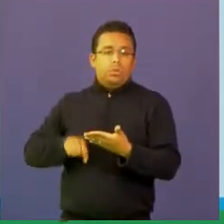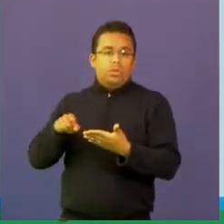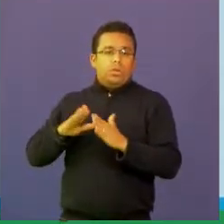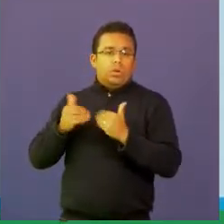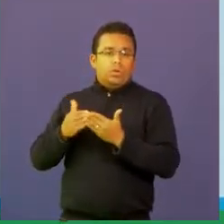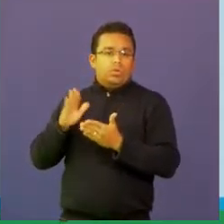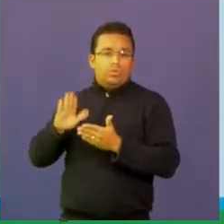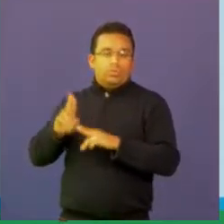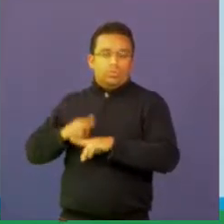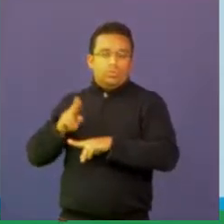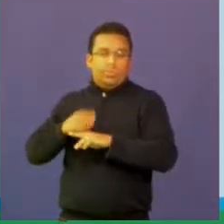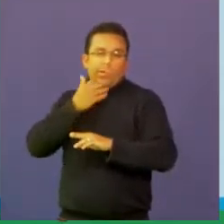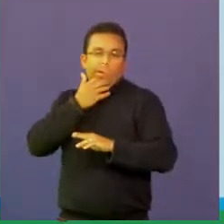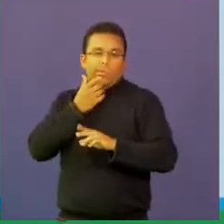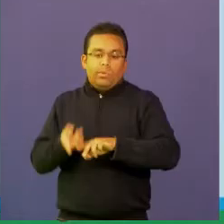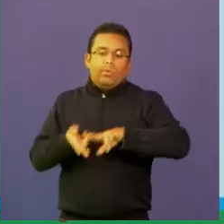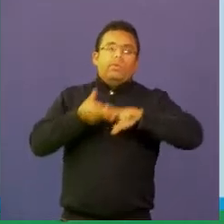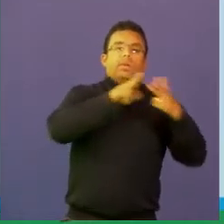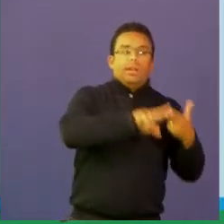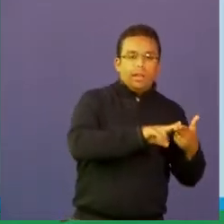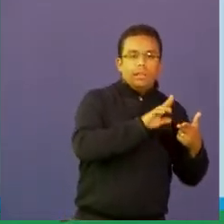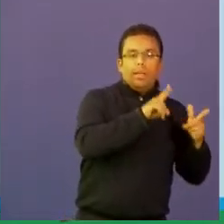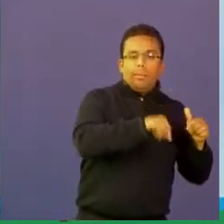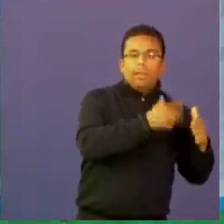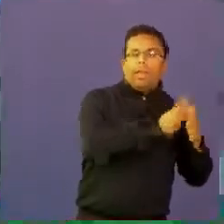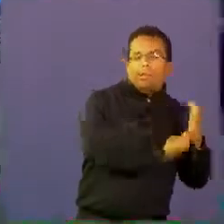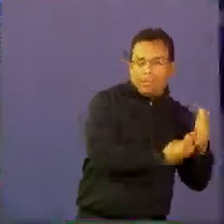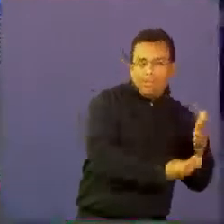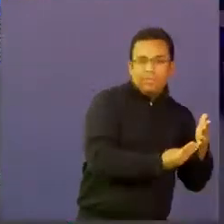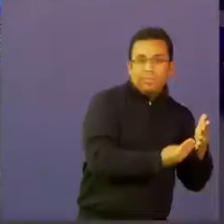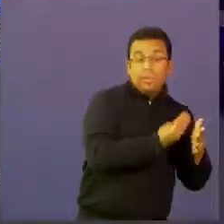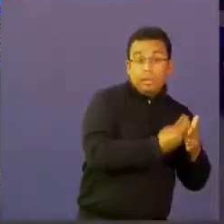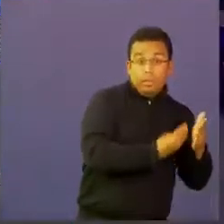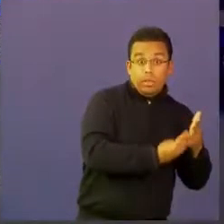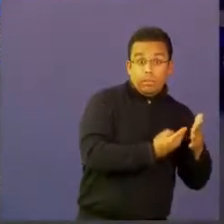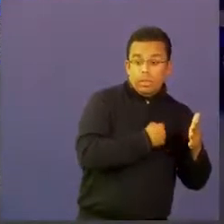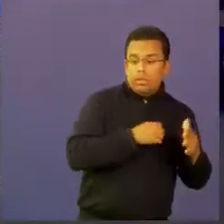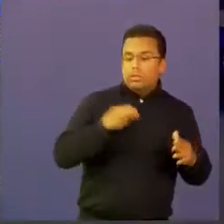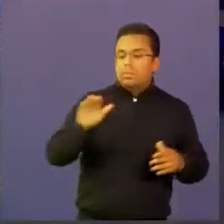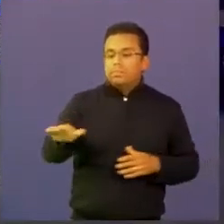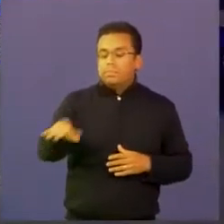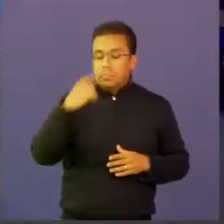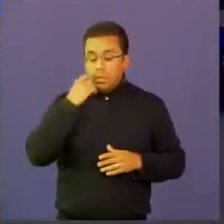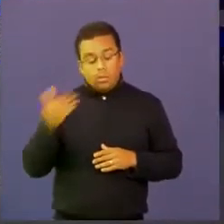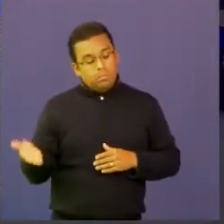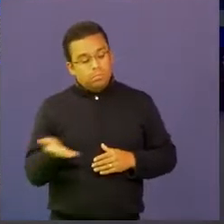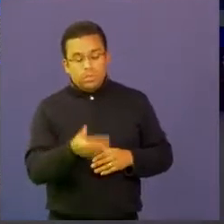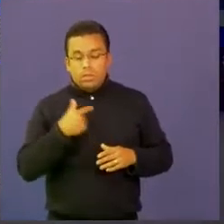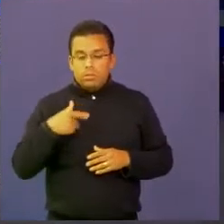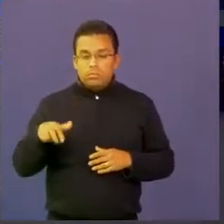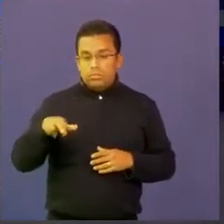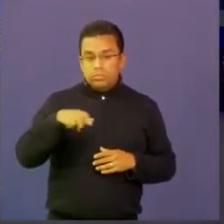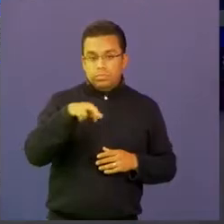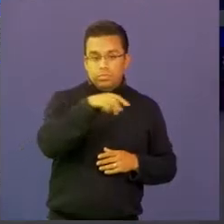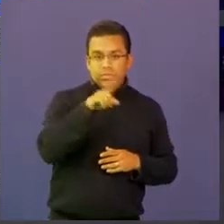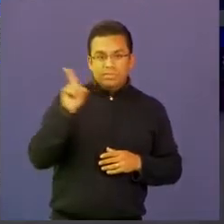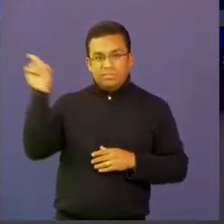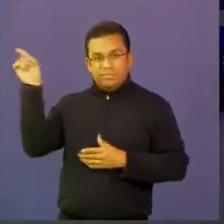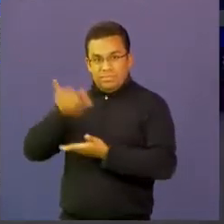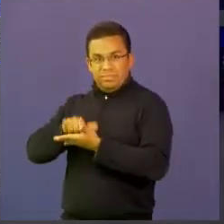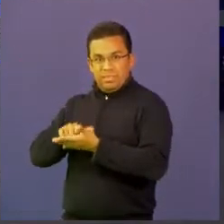matemática. Se generó un desafío donde cada estudiante pasaba por este recorrido y